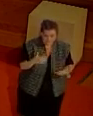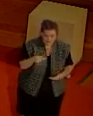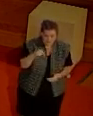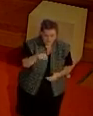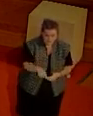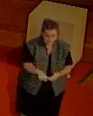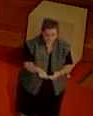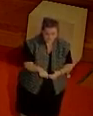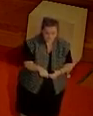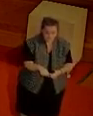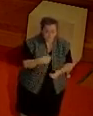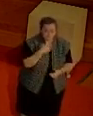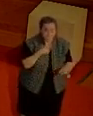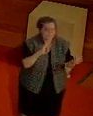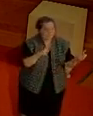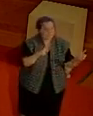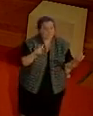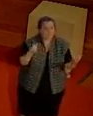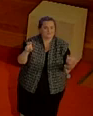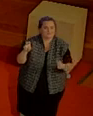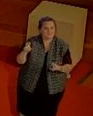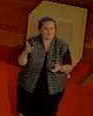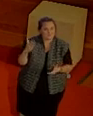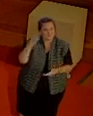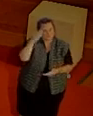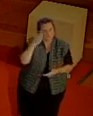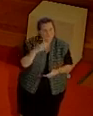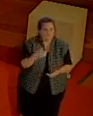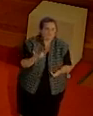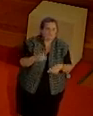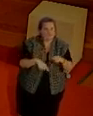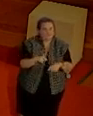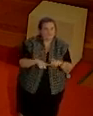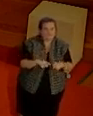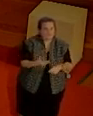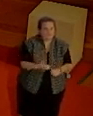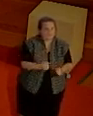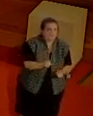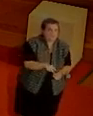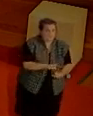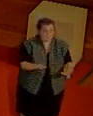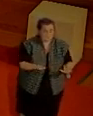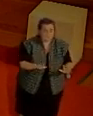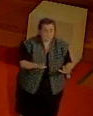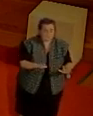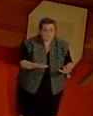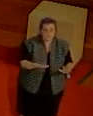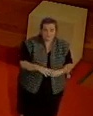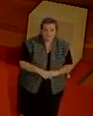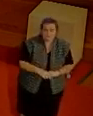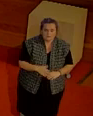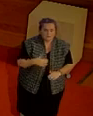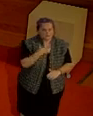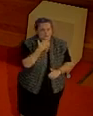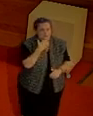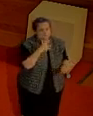podemos Añadir titulares que en función de la importancia que les demos nos pueden llevar ya por un camino por otro Si vemos